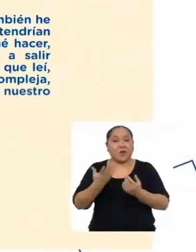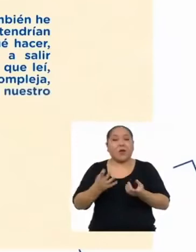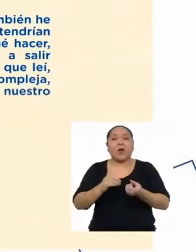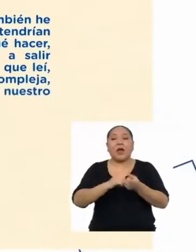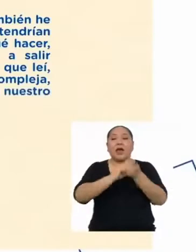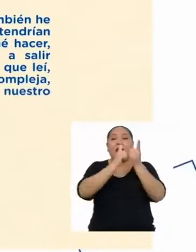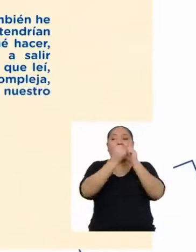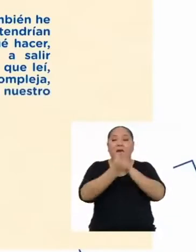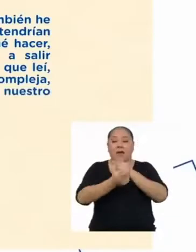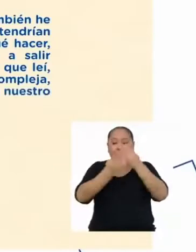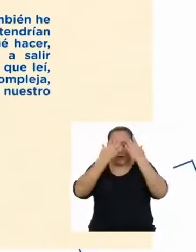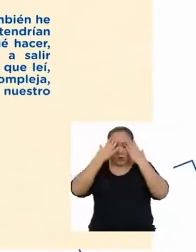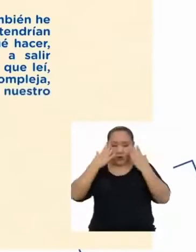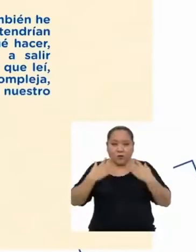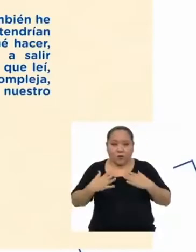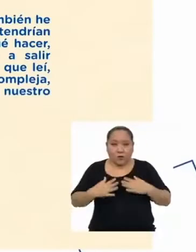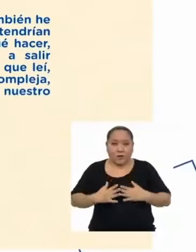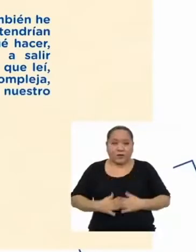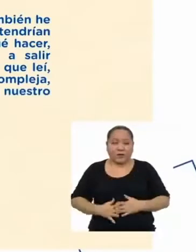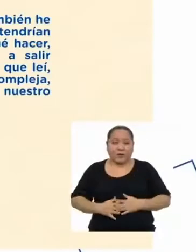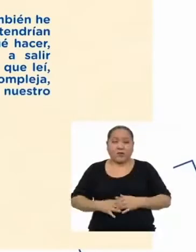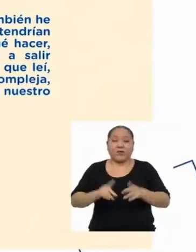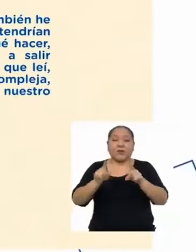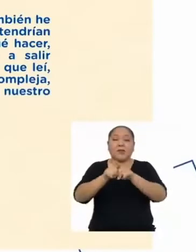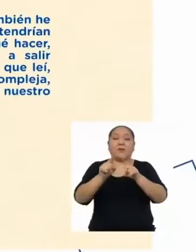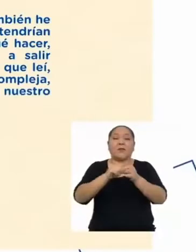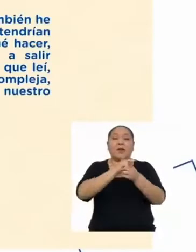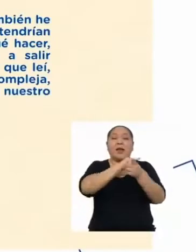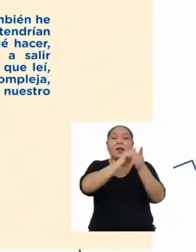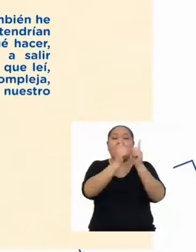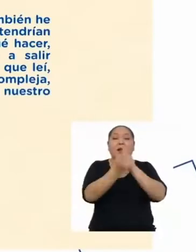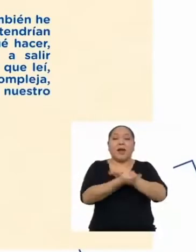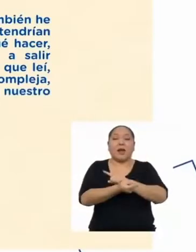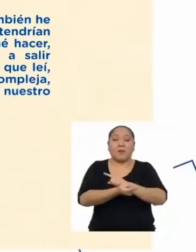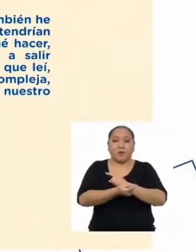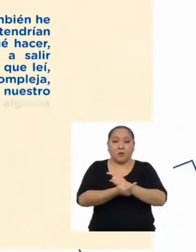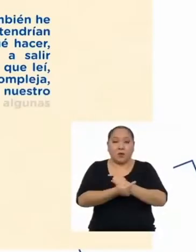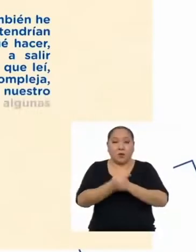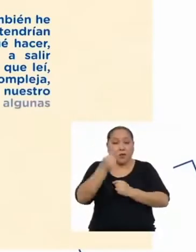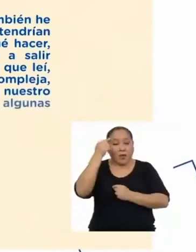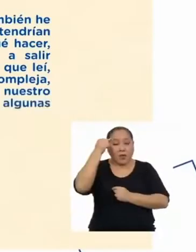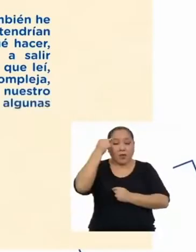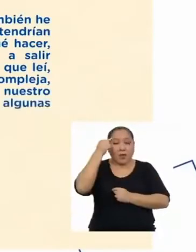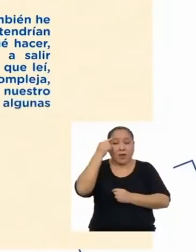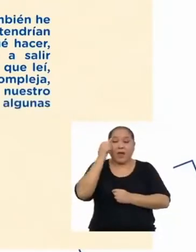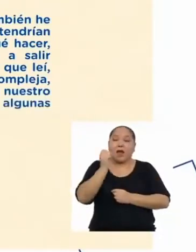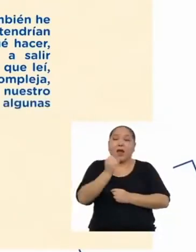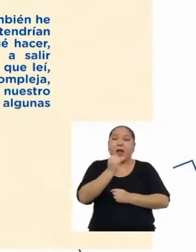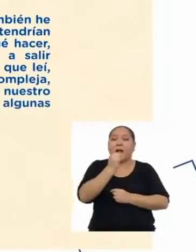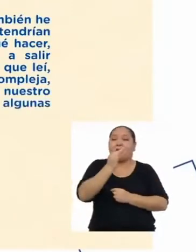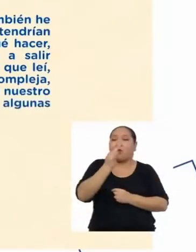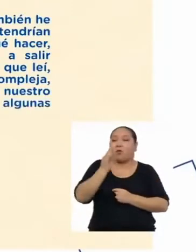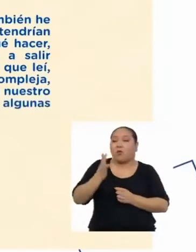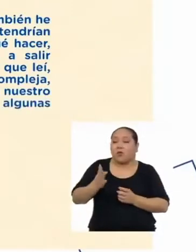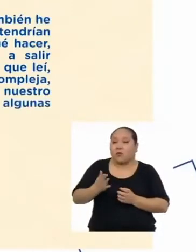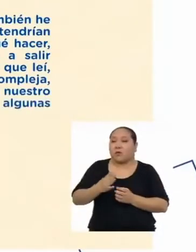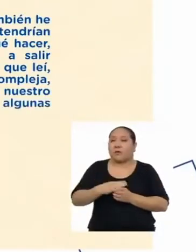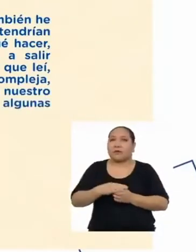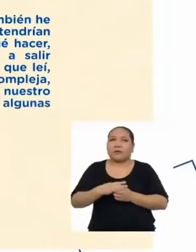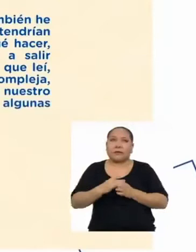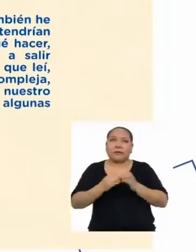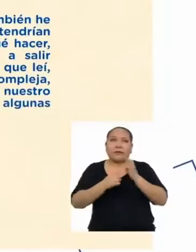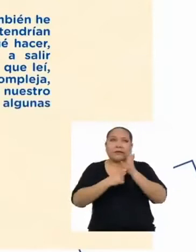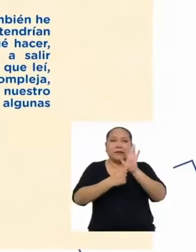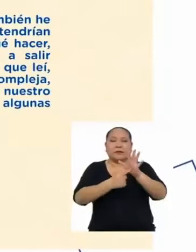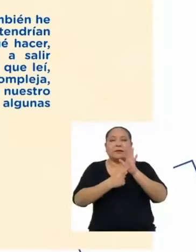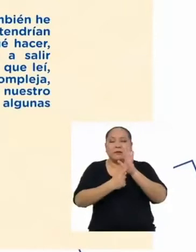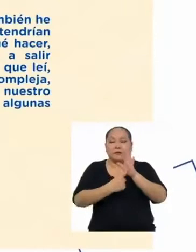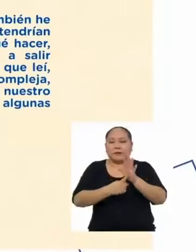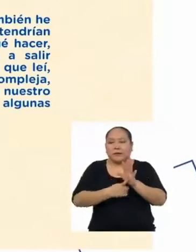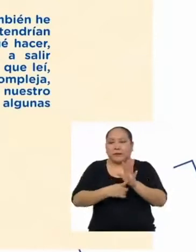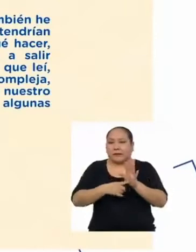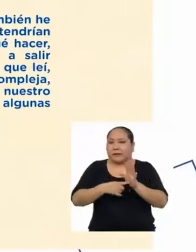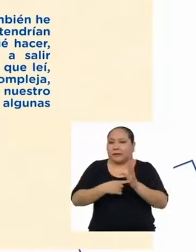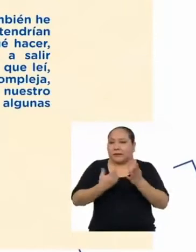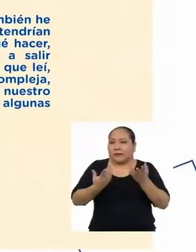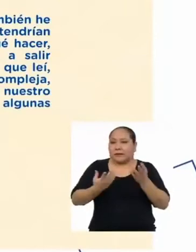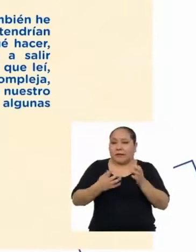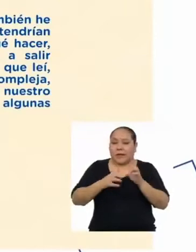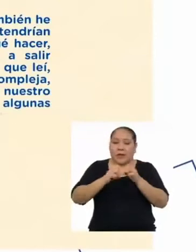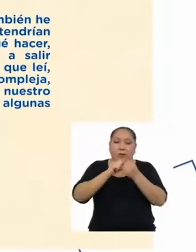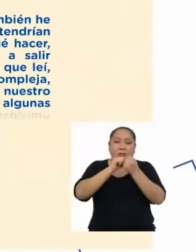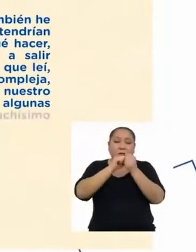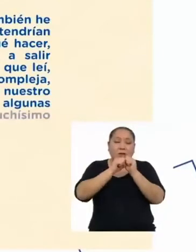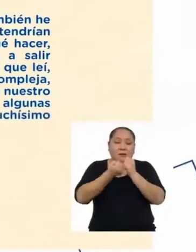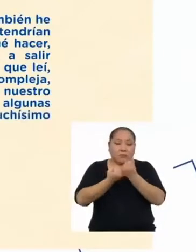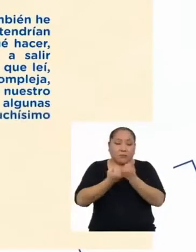aspecto físico como mental, y se suelen presentar algunas rupturas y transiciones. Una de ellas